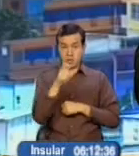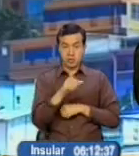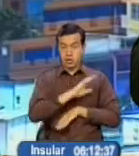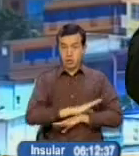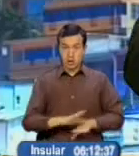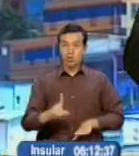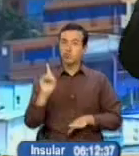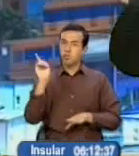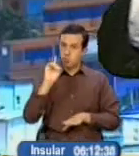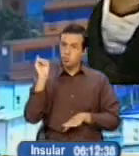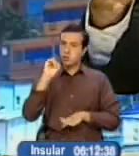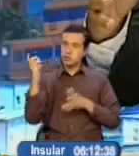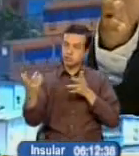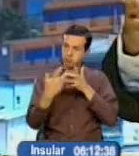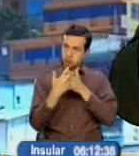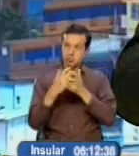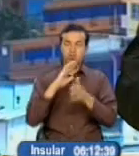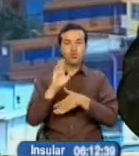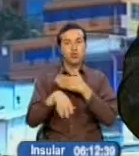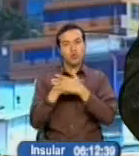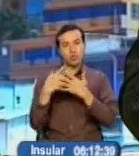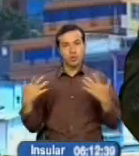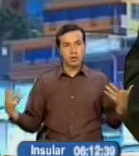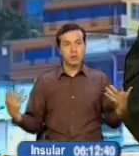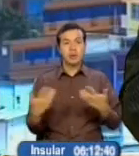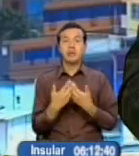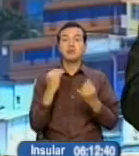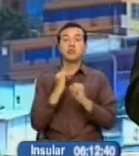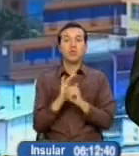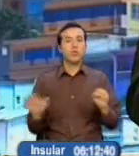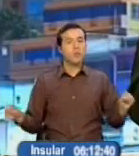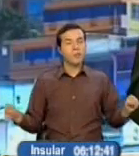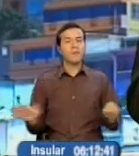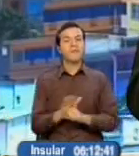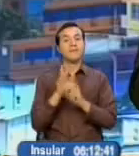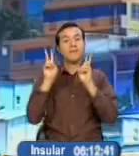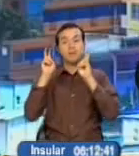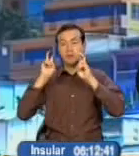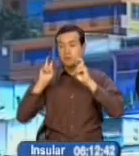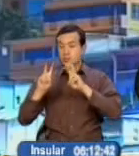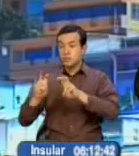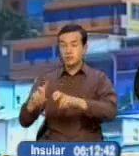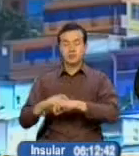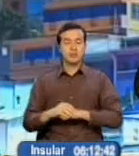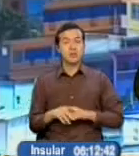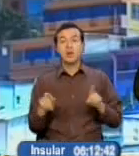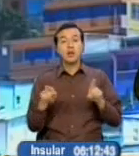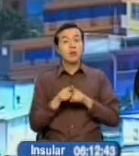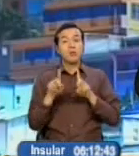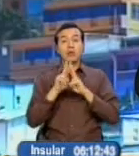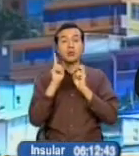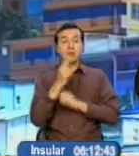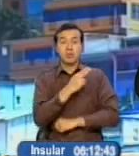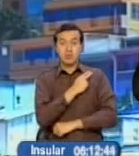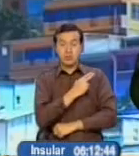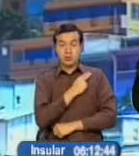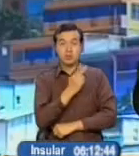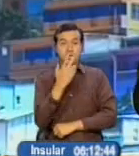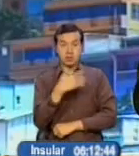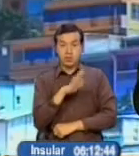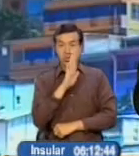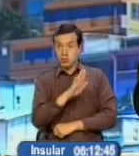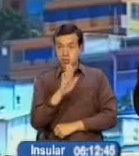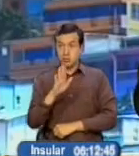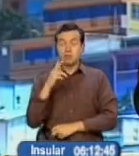resumen. Es necesario toda una institucionalidad en cuanto a investigación. Igual pasa en el ámbito académico, donde existen